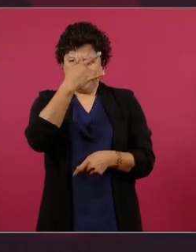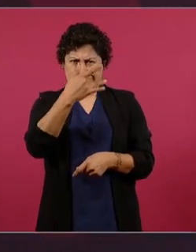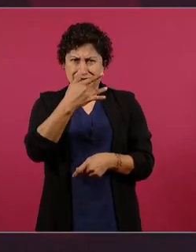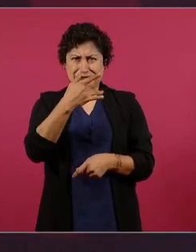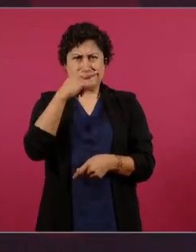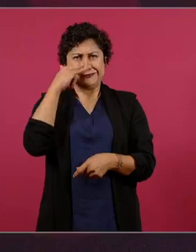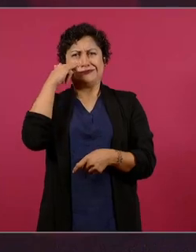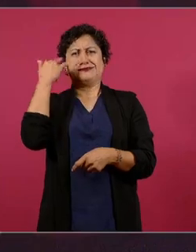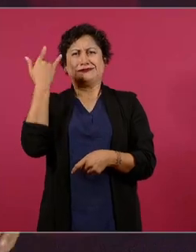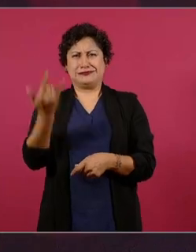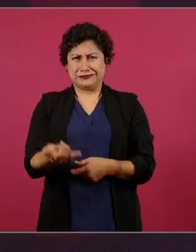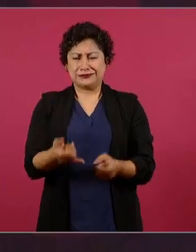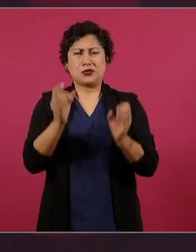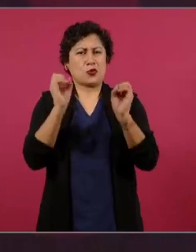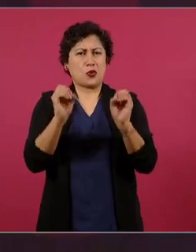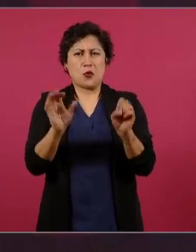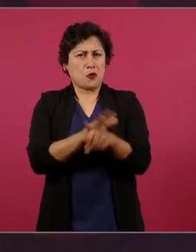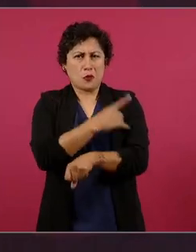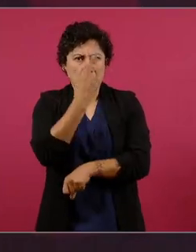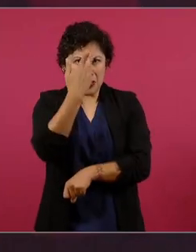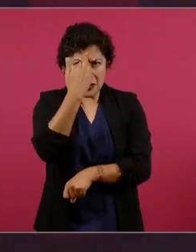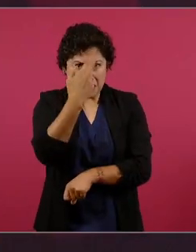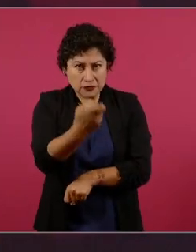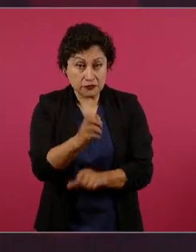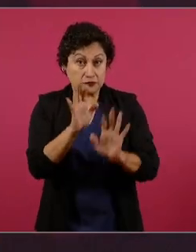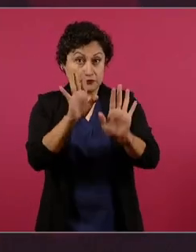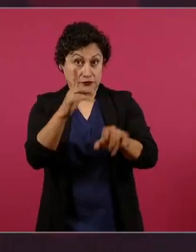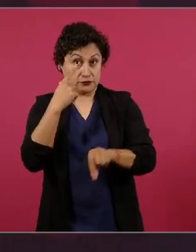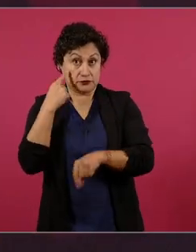que las tres empresas